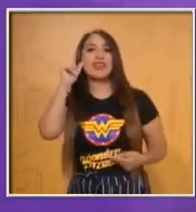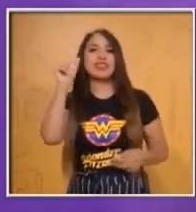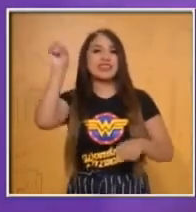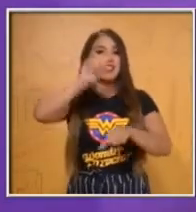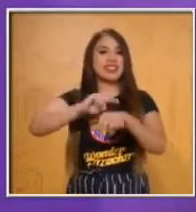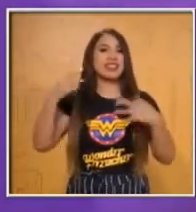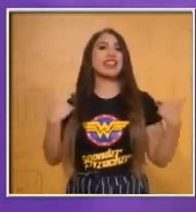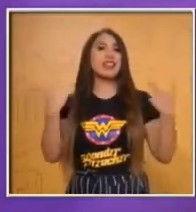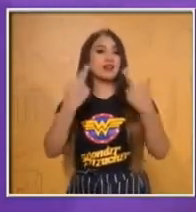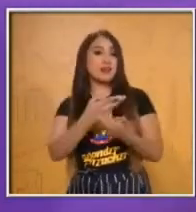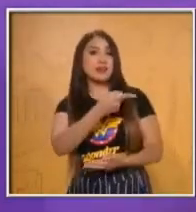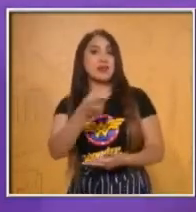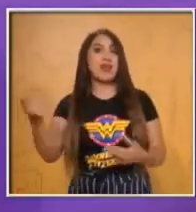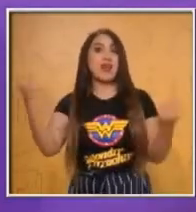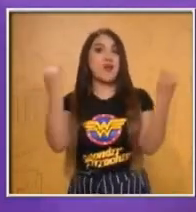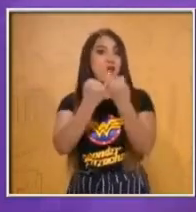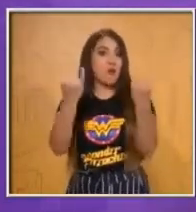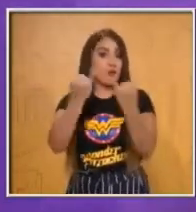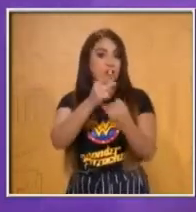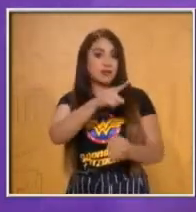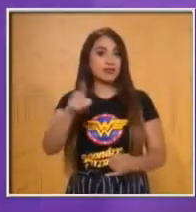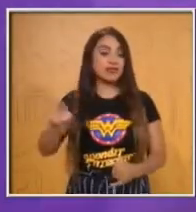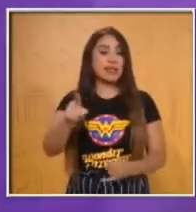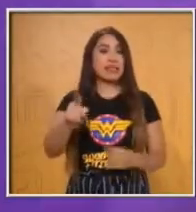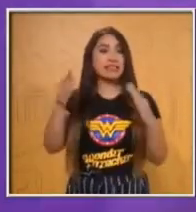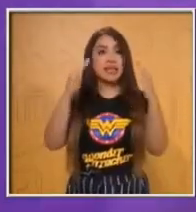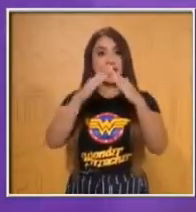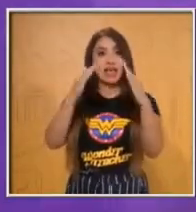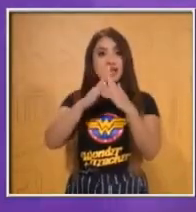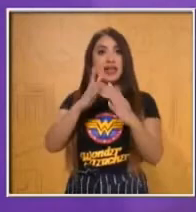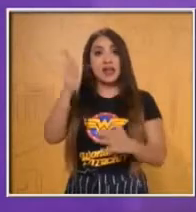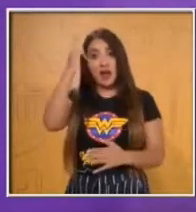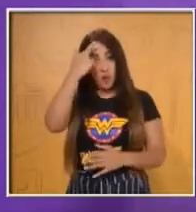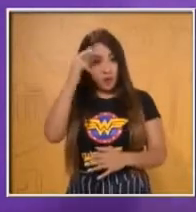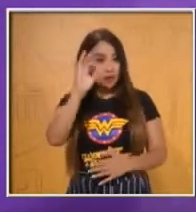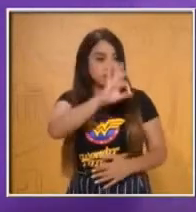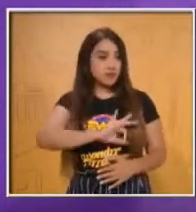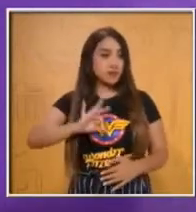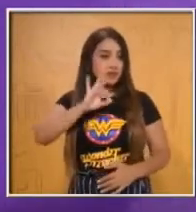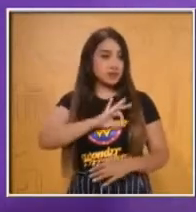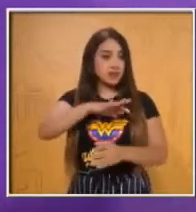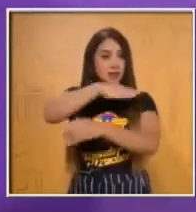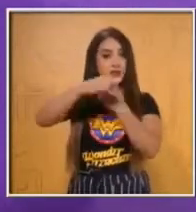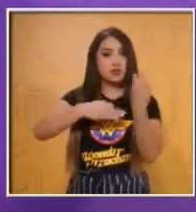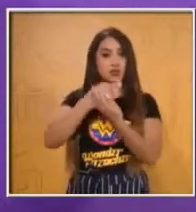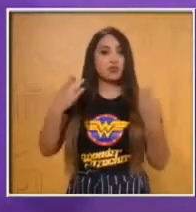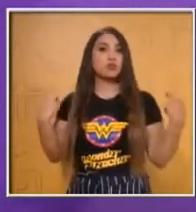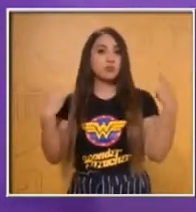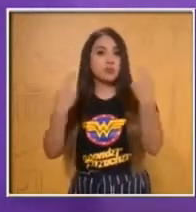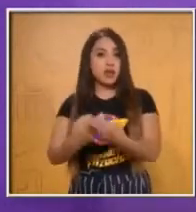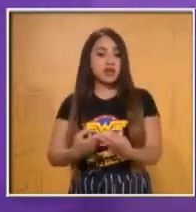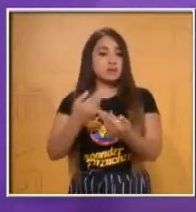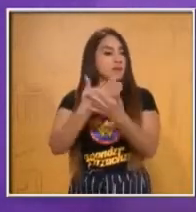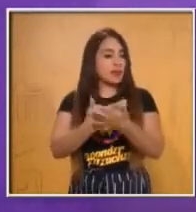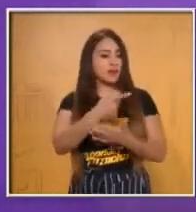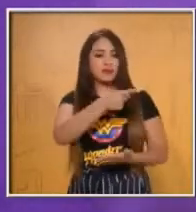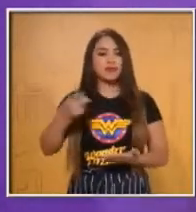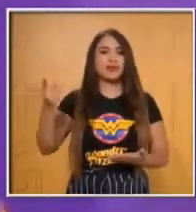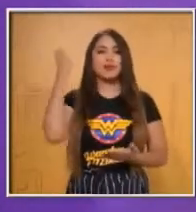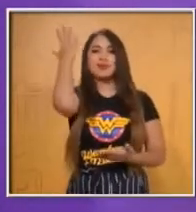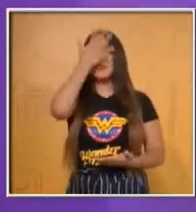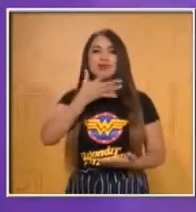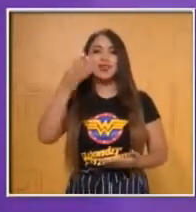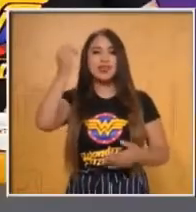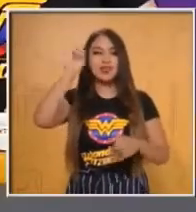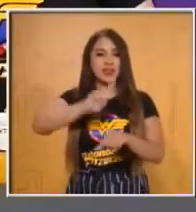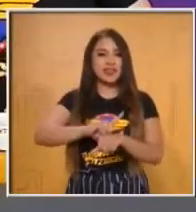Maestro. Igual ustedes, niños, si están en casa, recuerden felicitar a sus maestros los que puedan y pues esperemos que tengan un lindo día, lo